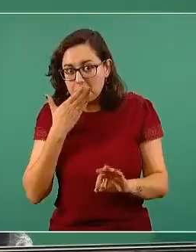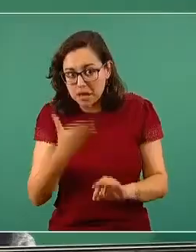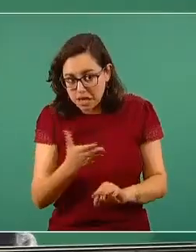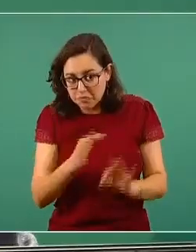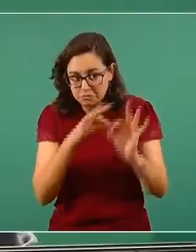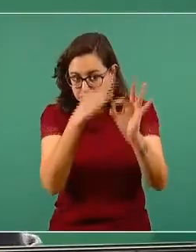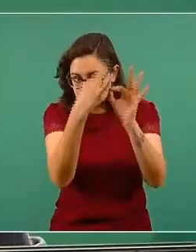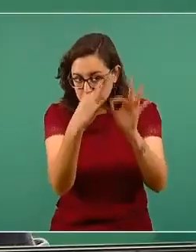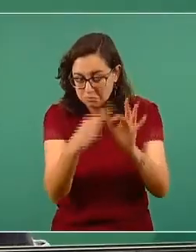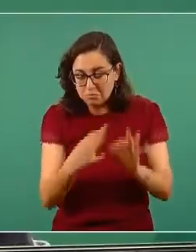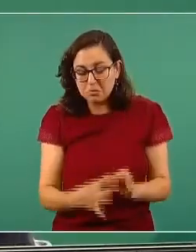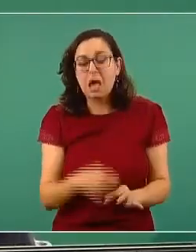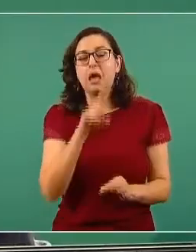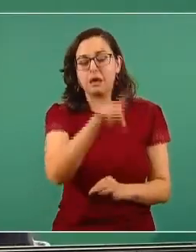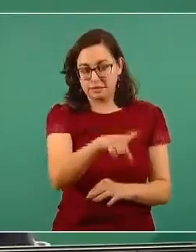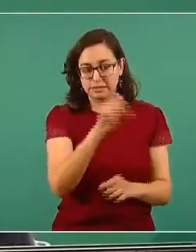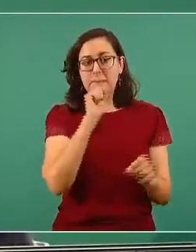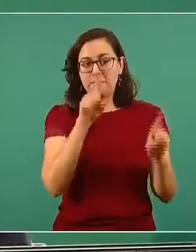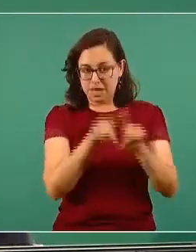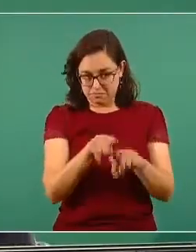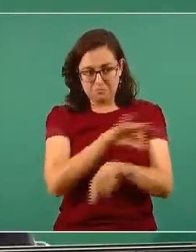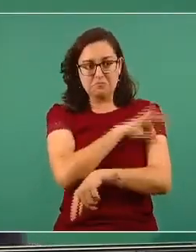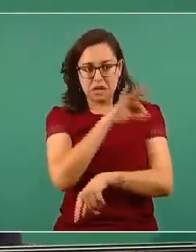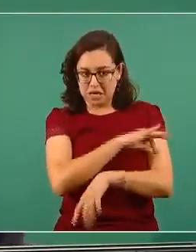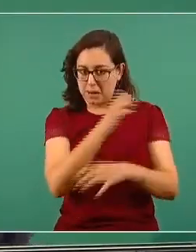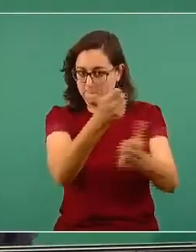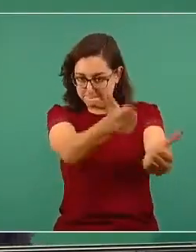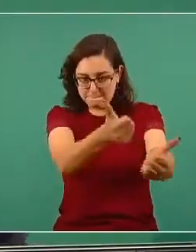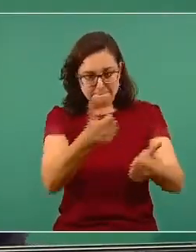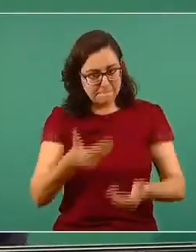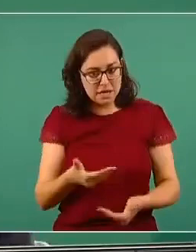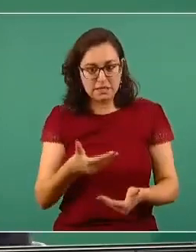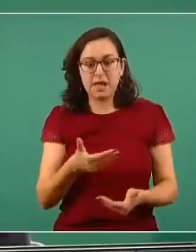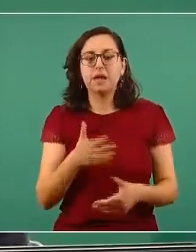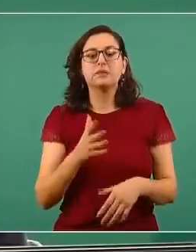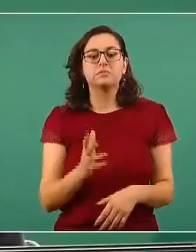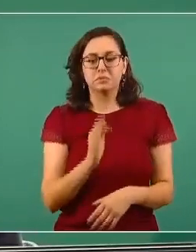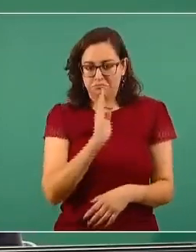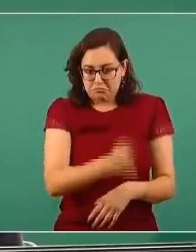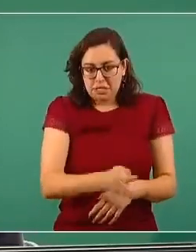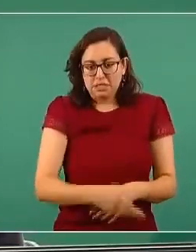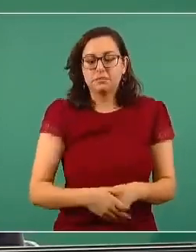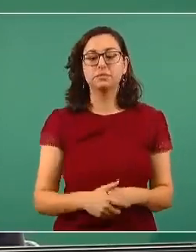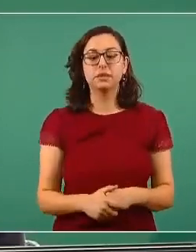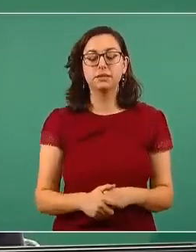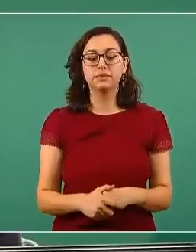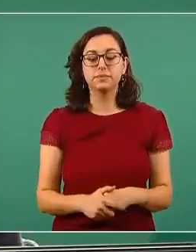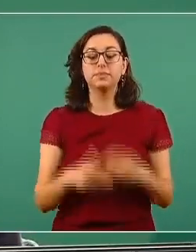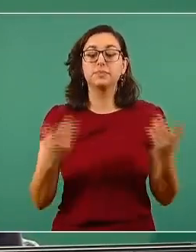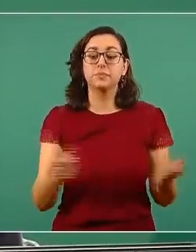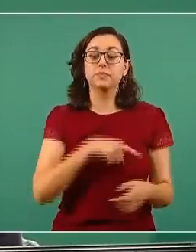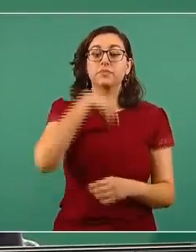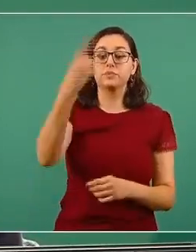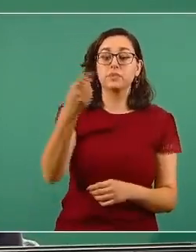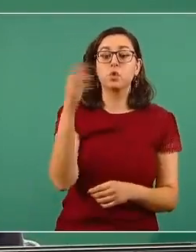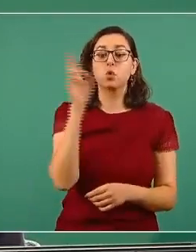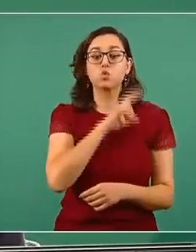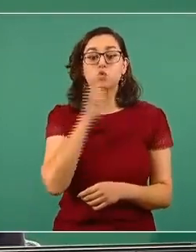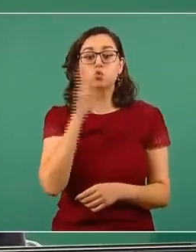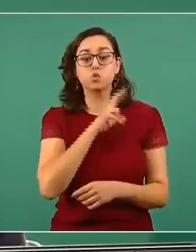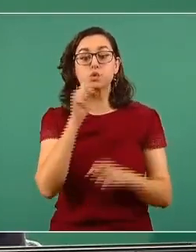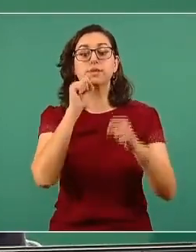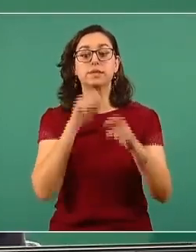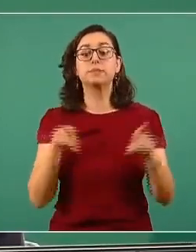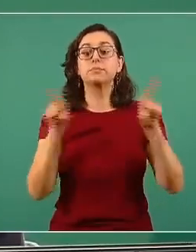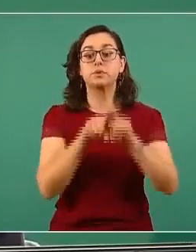aceptar producto de esa otra planta, de la misma compañía Cancino, la vamos a aceptar. De Rusia, en ese momento,